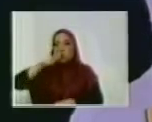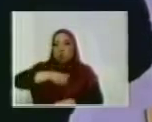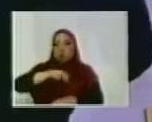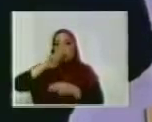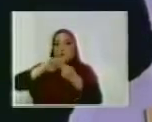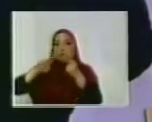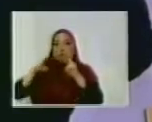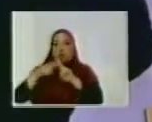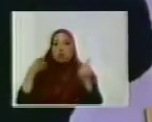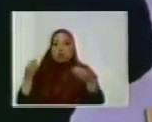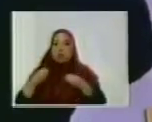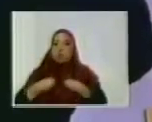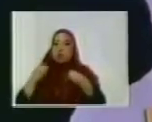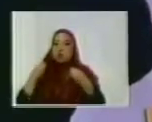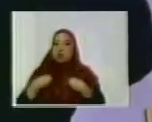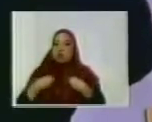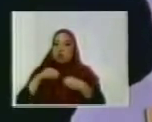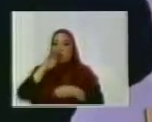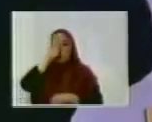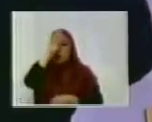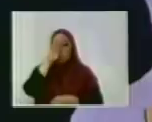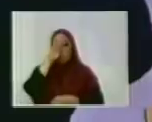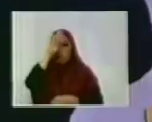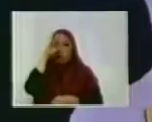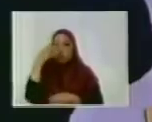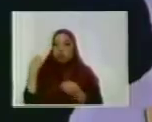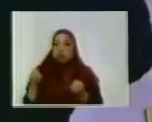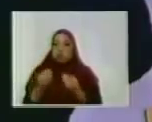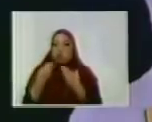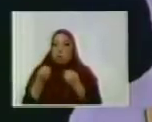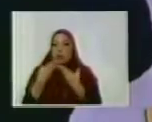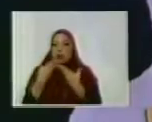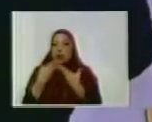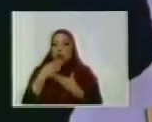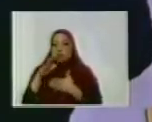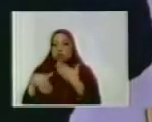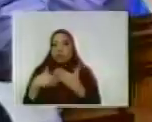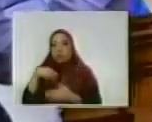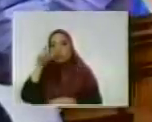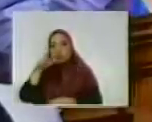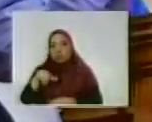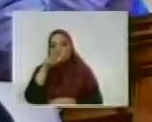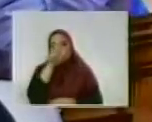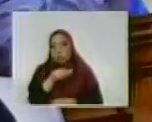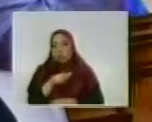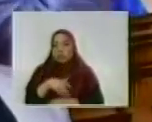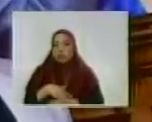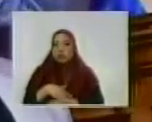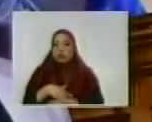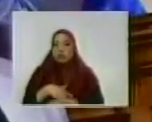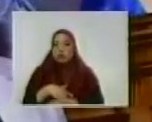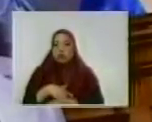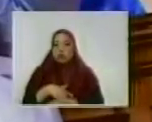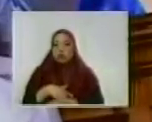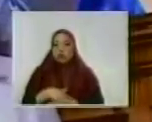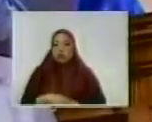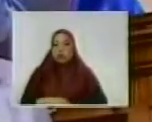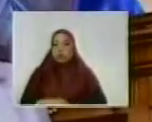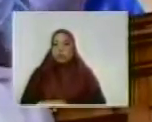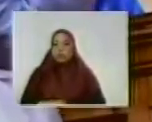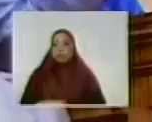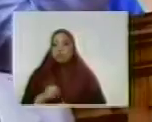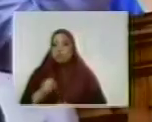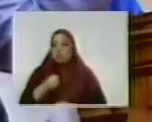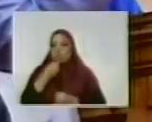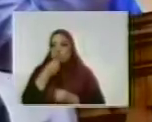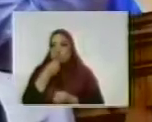por la vida, por el futuro, por la prosperidad, por algo tan